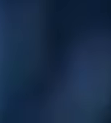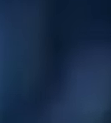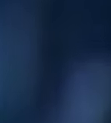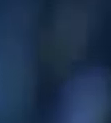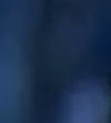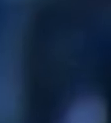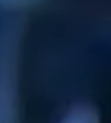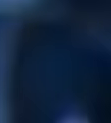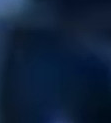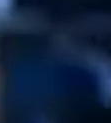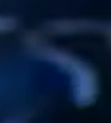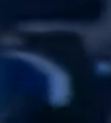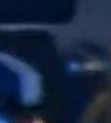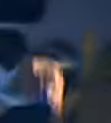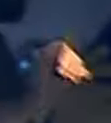t'aime.